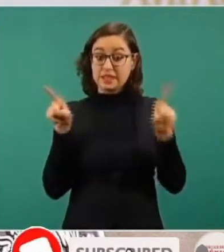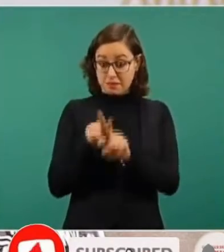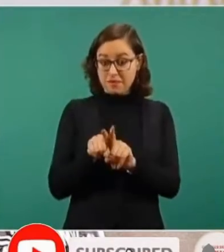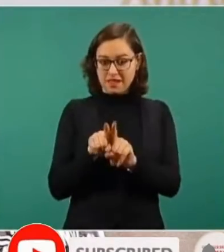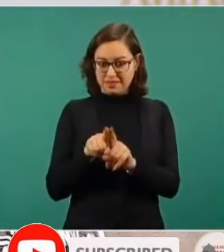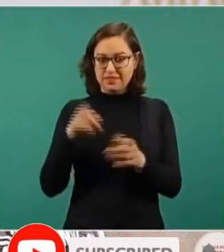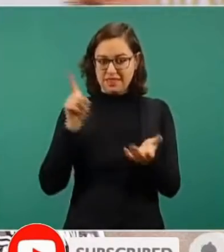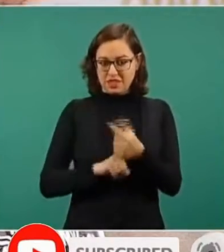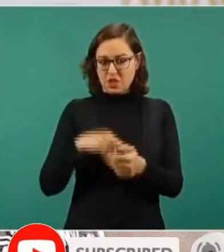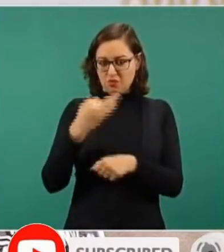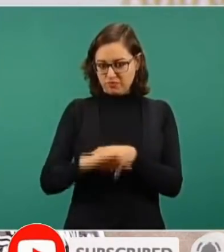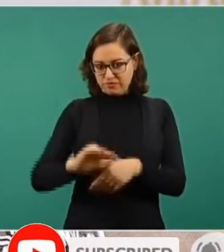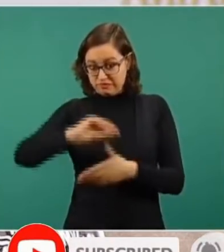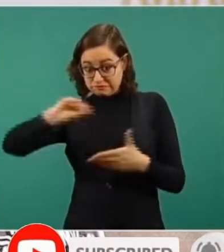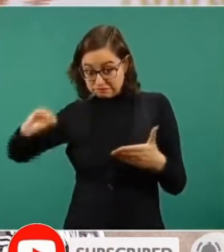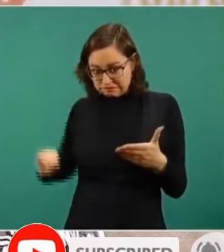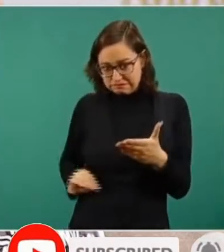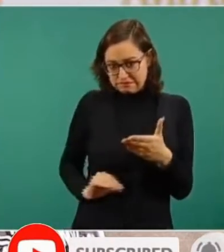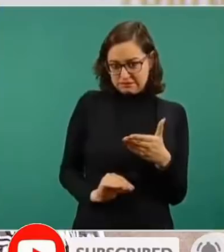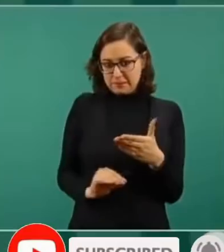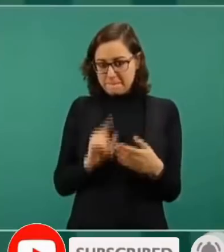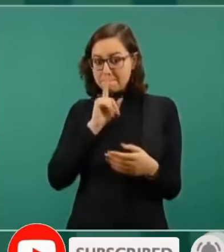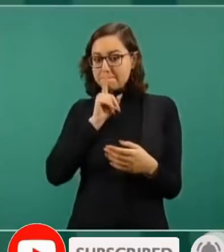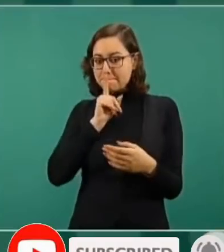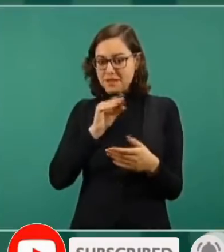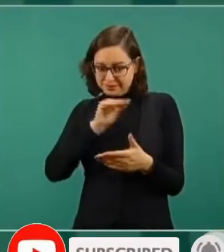discusiones subrepticiamente,